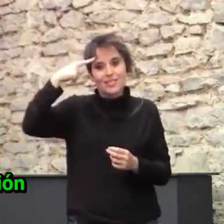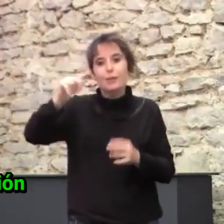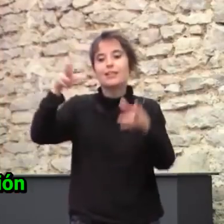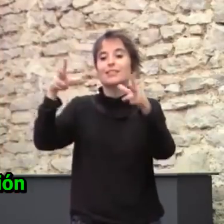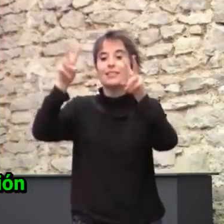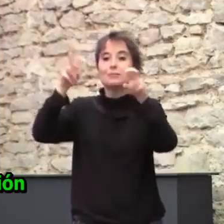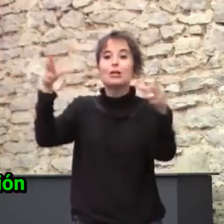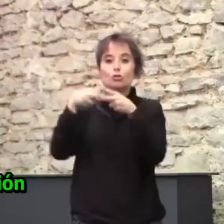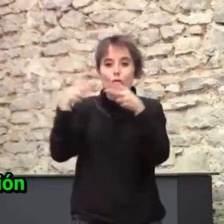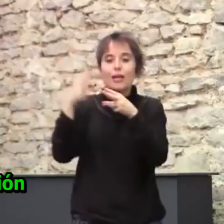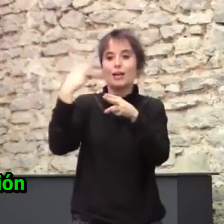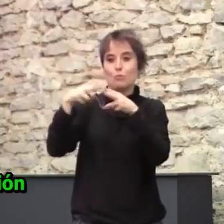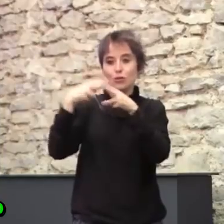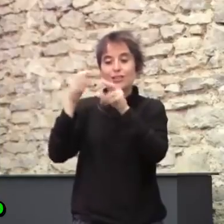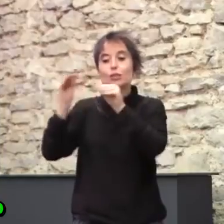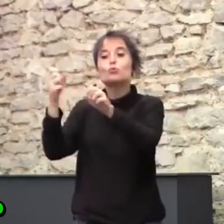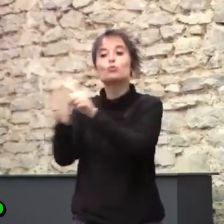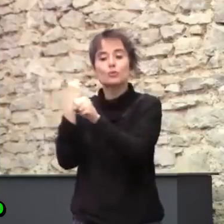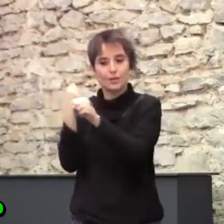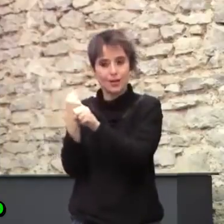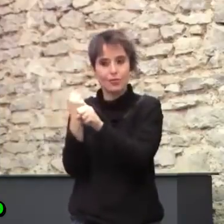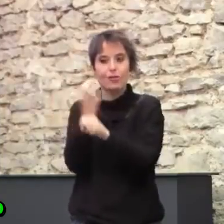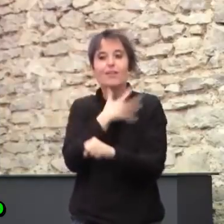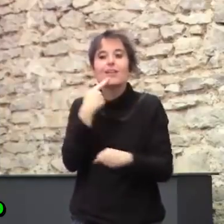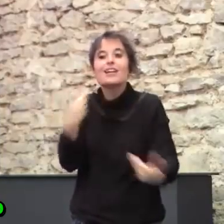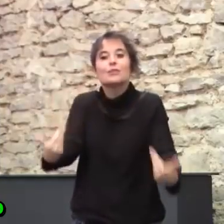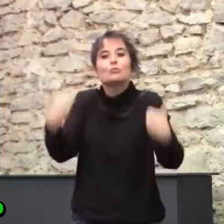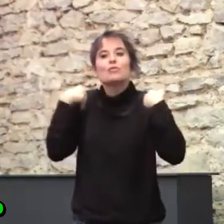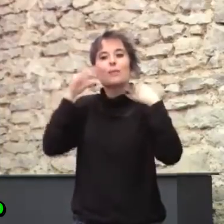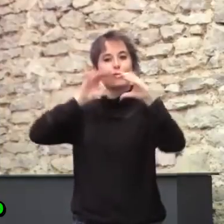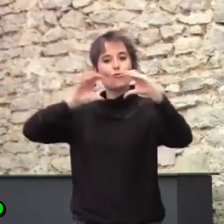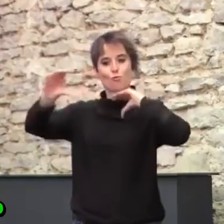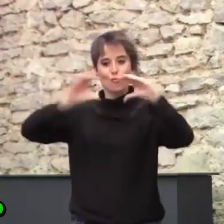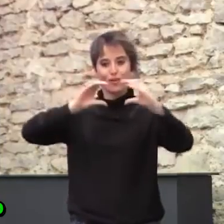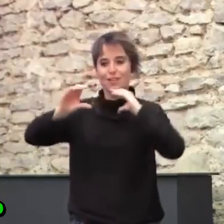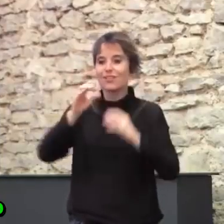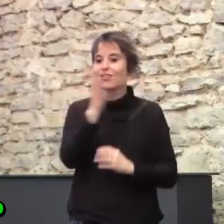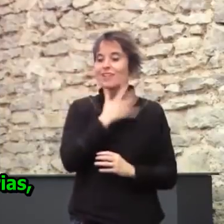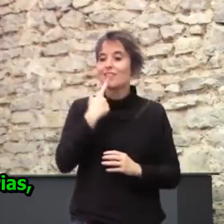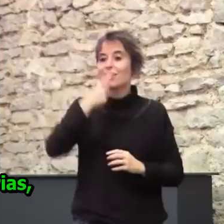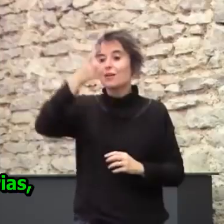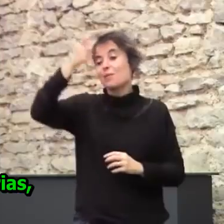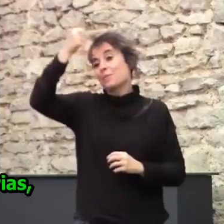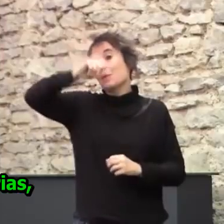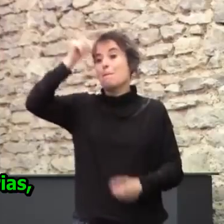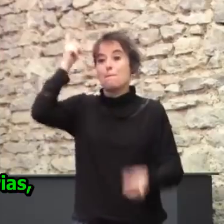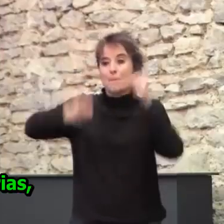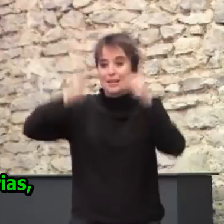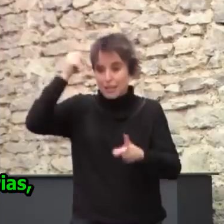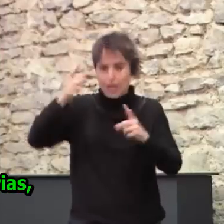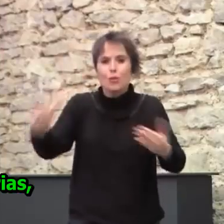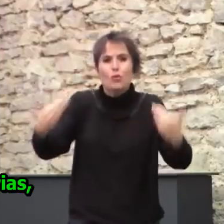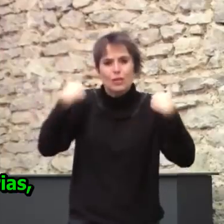dimensión social y política de su trabajo, la responsabilidad, ¿vale?, en la perpetuación del patriarcado o en la construcción de